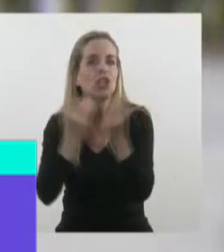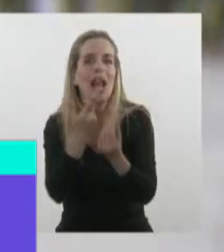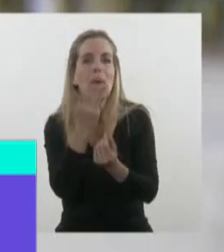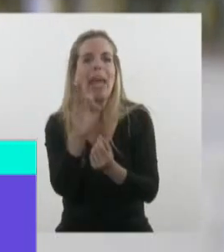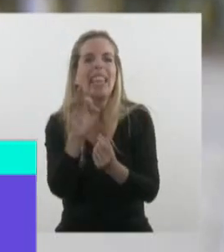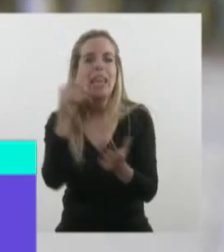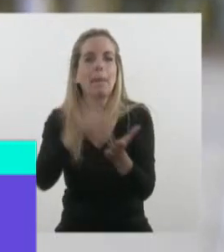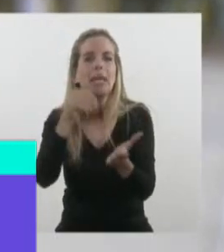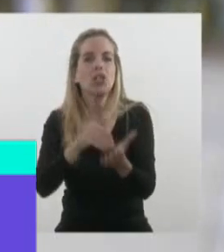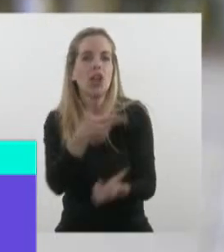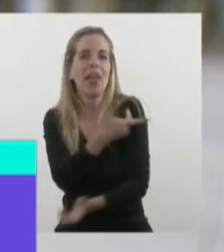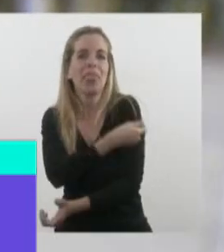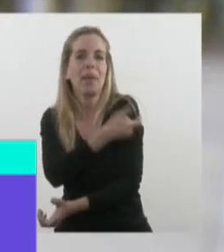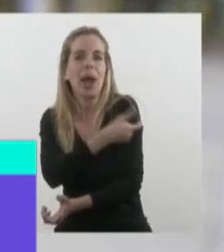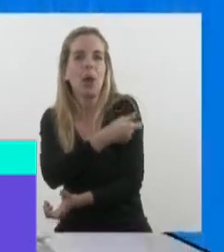Argentina.